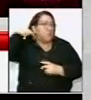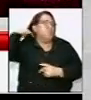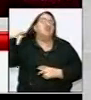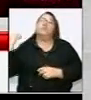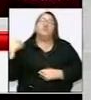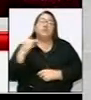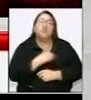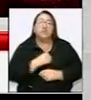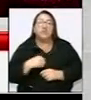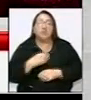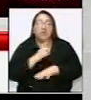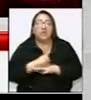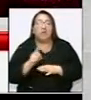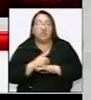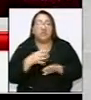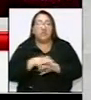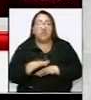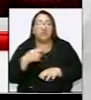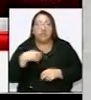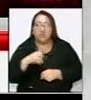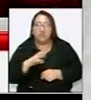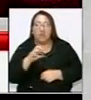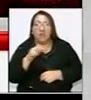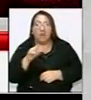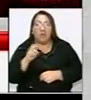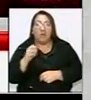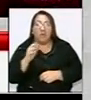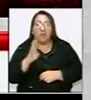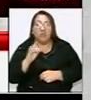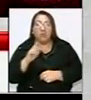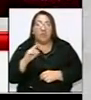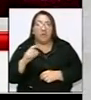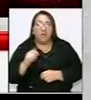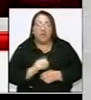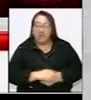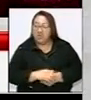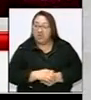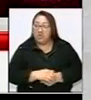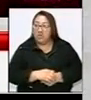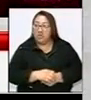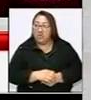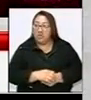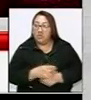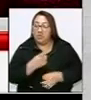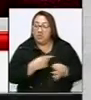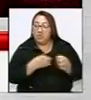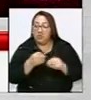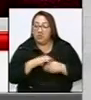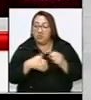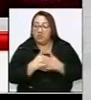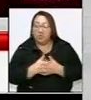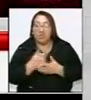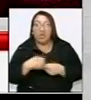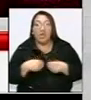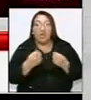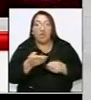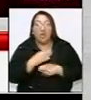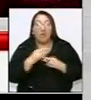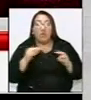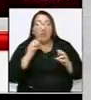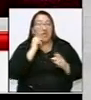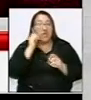ministra de Desarrollo e Inclusión Social, Paola Bustamante, para que explique las declaraciones que dio a un